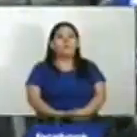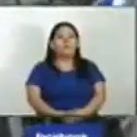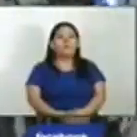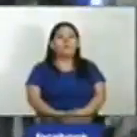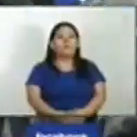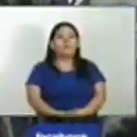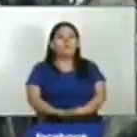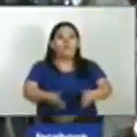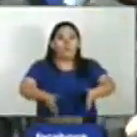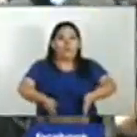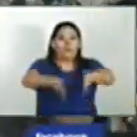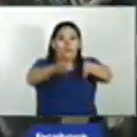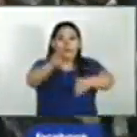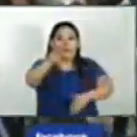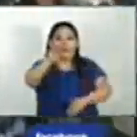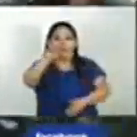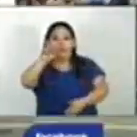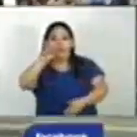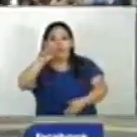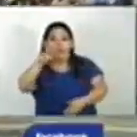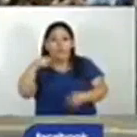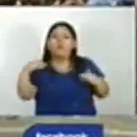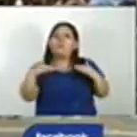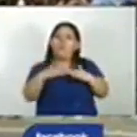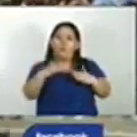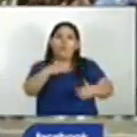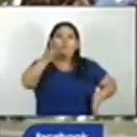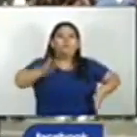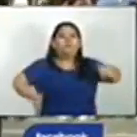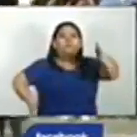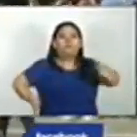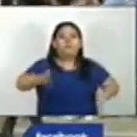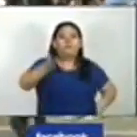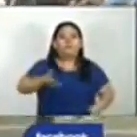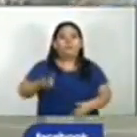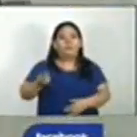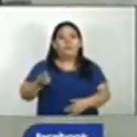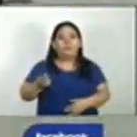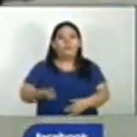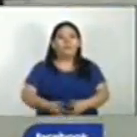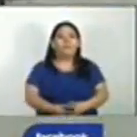La Alameda Roosevelt también la recorrieron elementos de la Policía Nacional Civil.